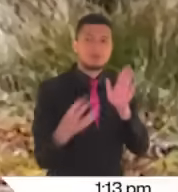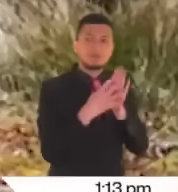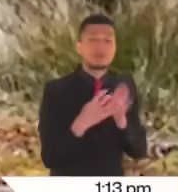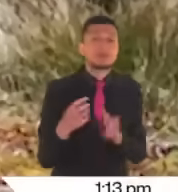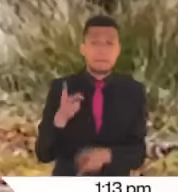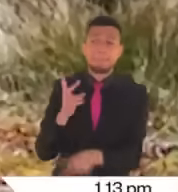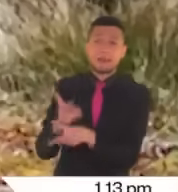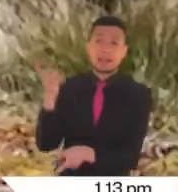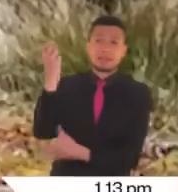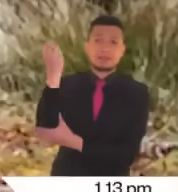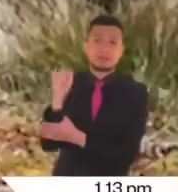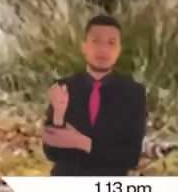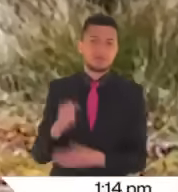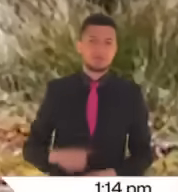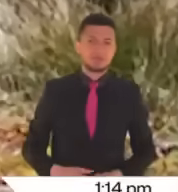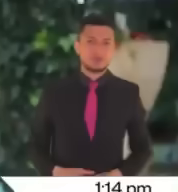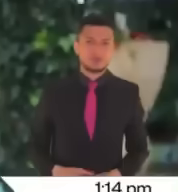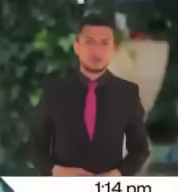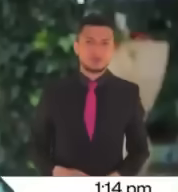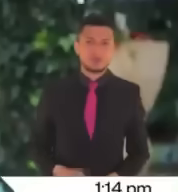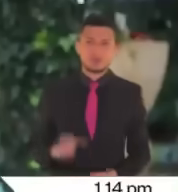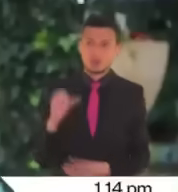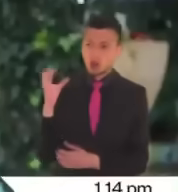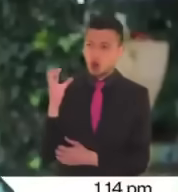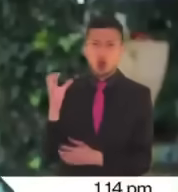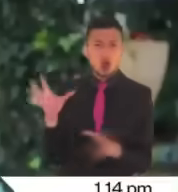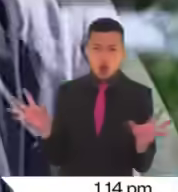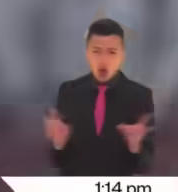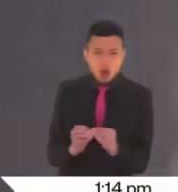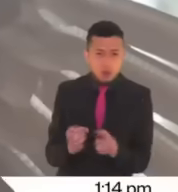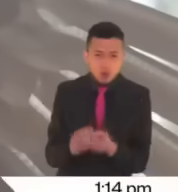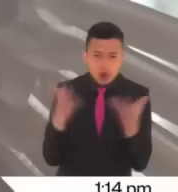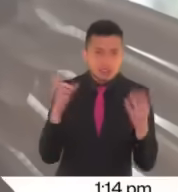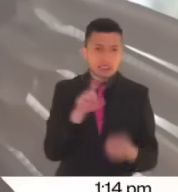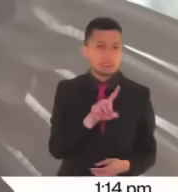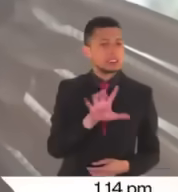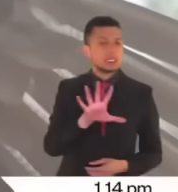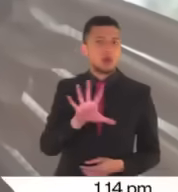En Colombia no tenemos más de 150 cóndores en todo el país.